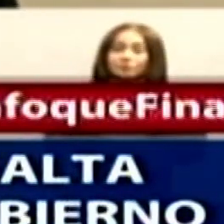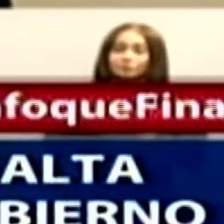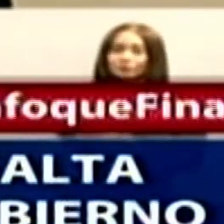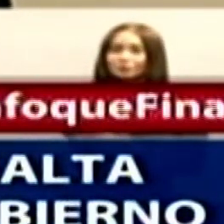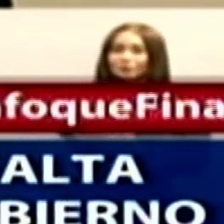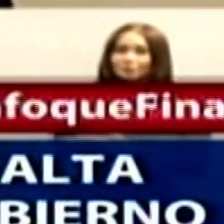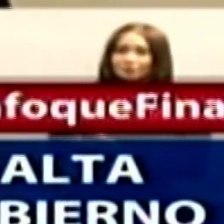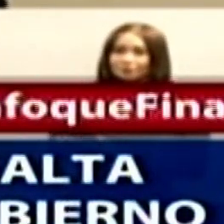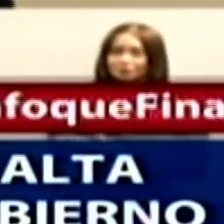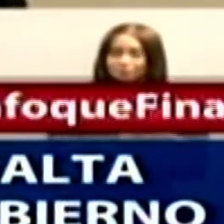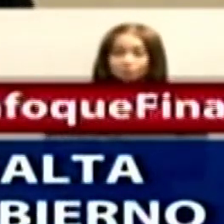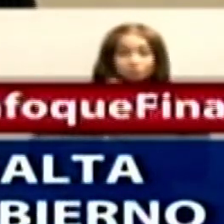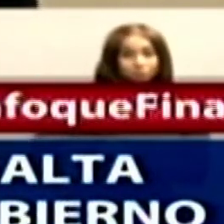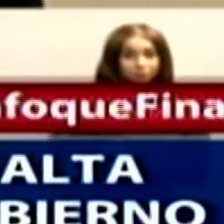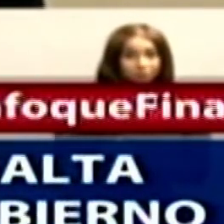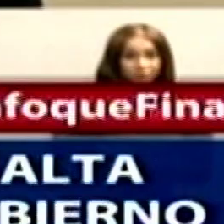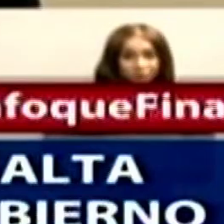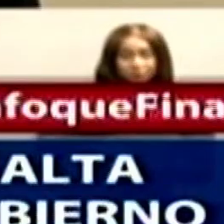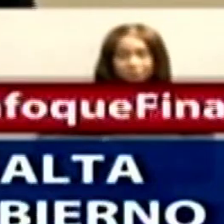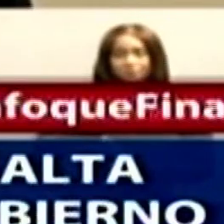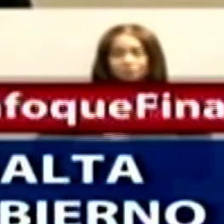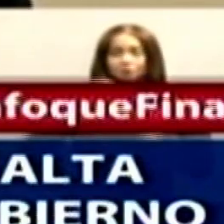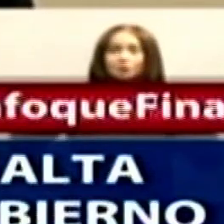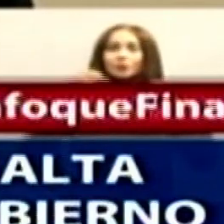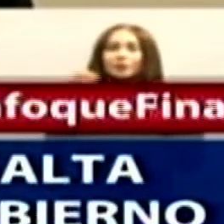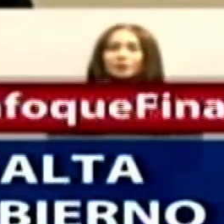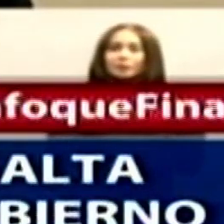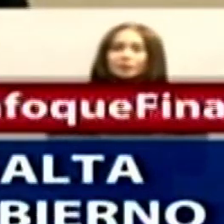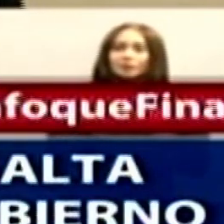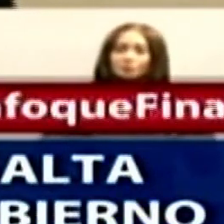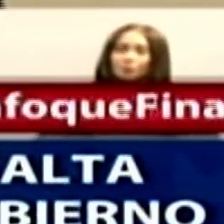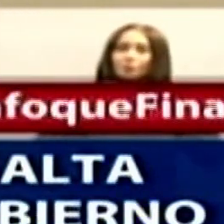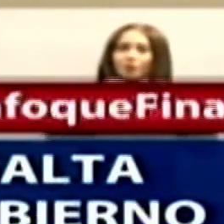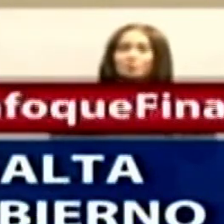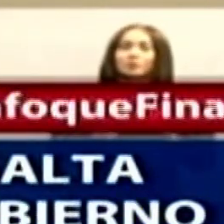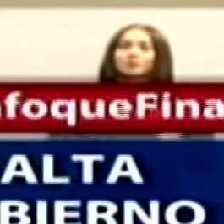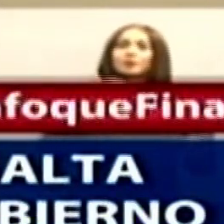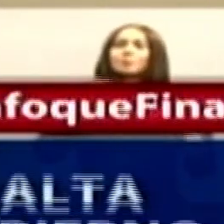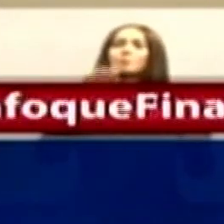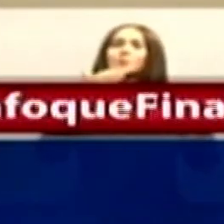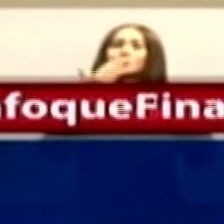y entre todos hacemos el mejor equipo. Muchas gracias y que Dios les bendiga.